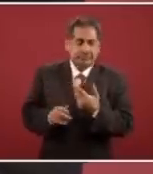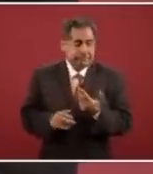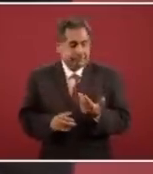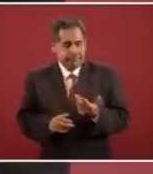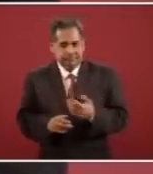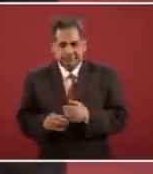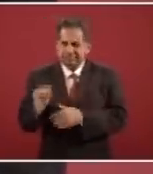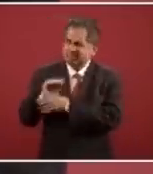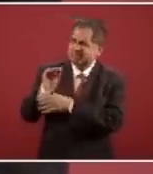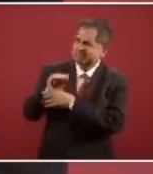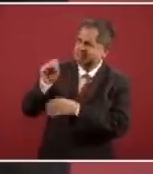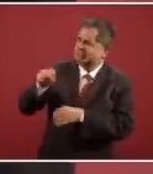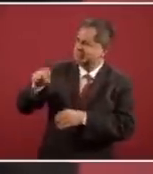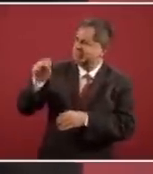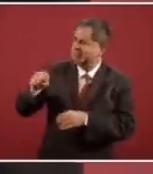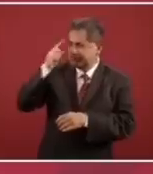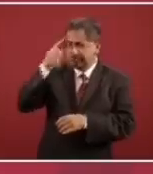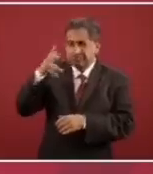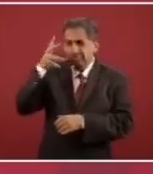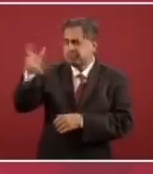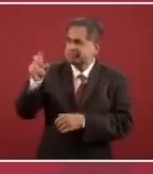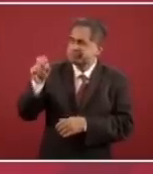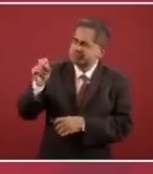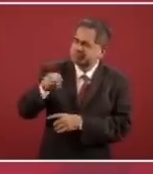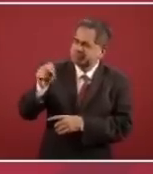Sí, sí, sí, sí, sí, pero eso lleva tiempo.